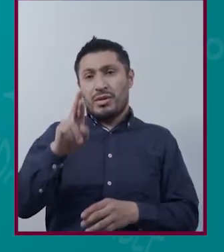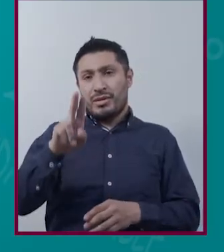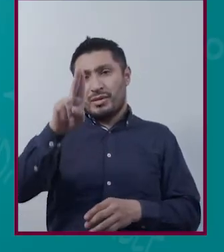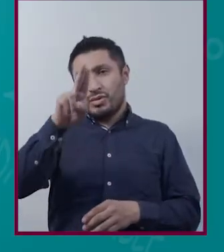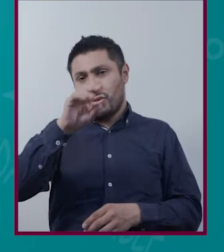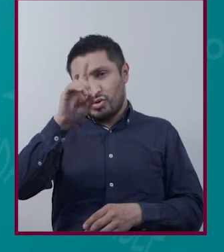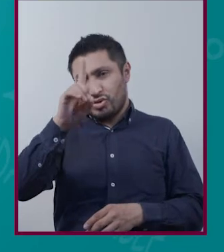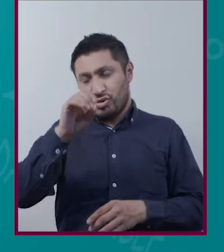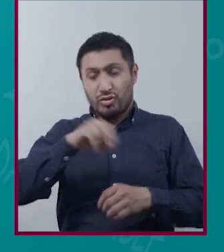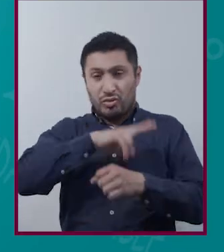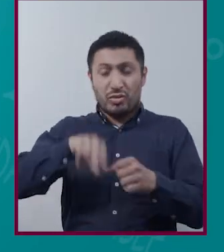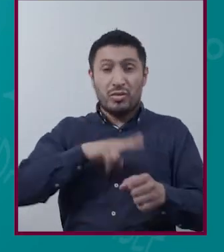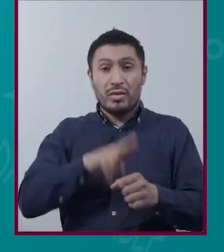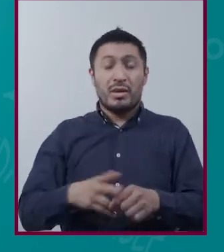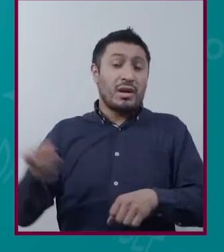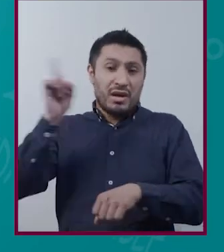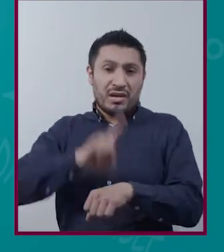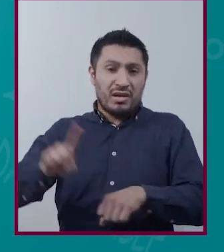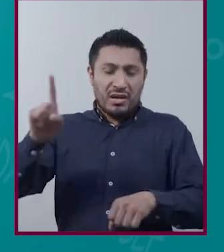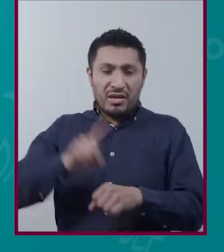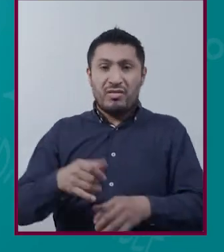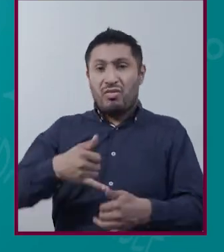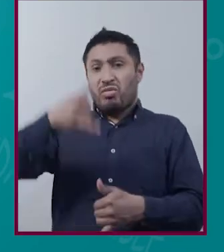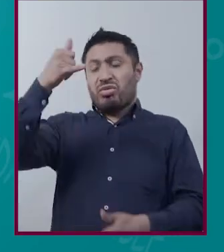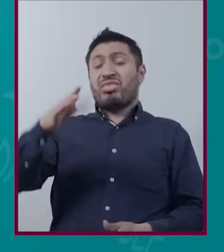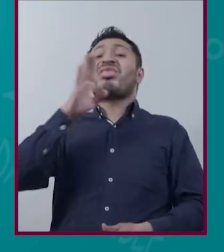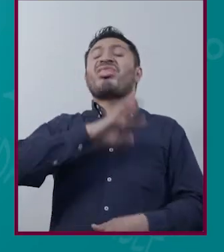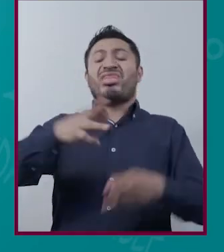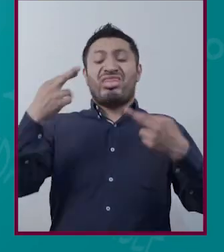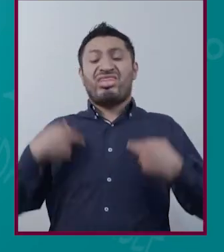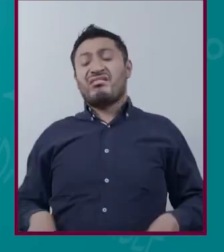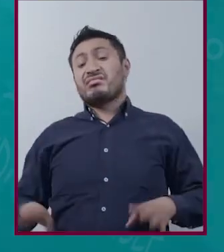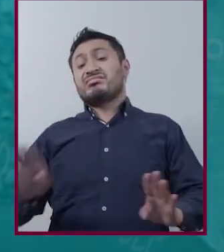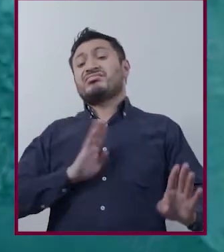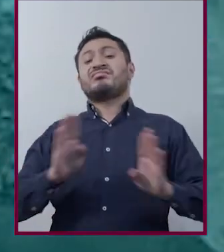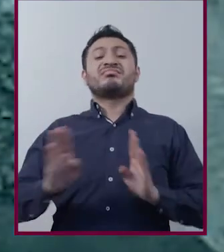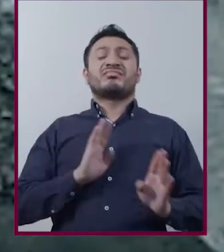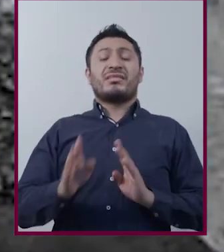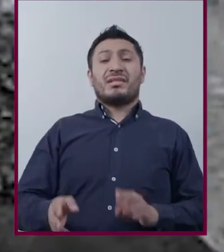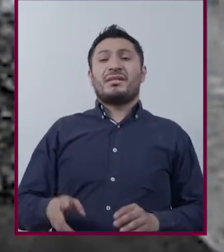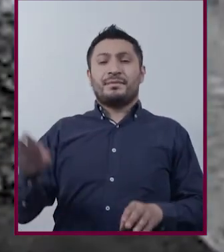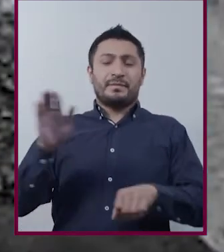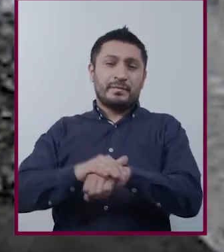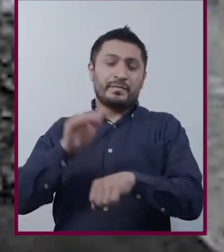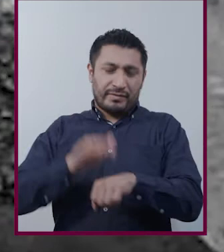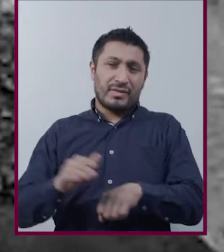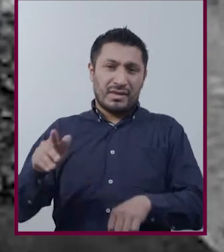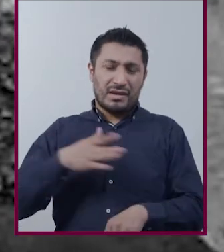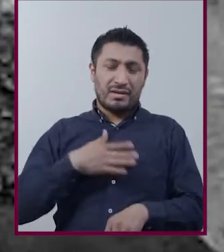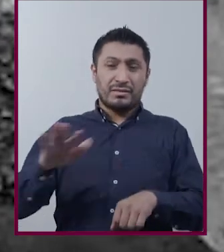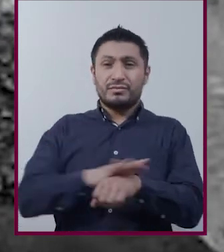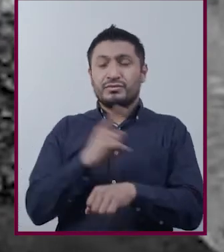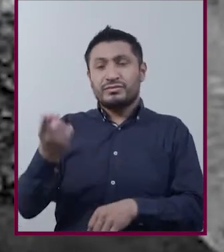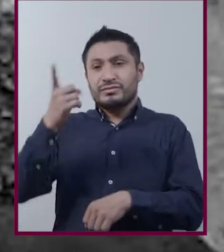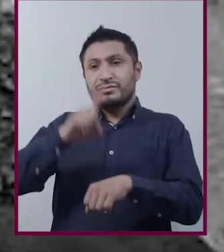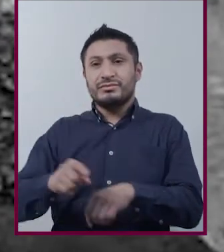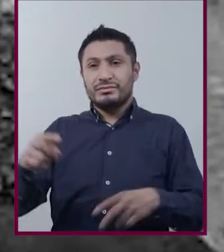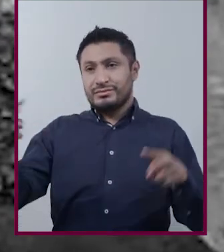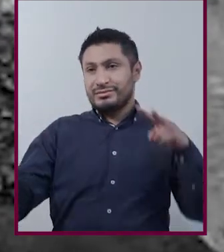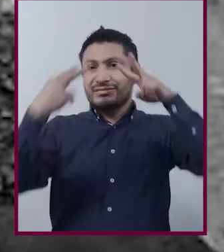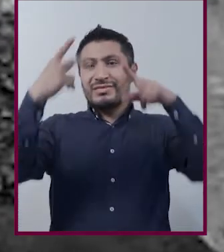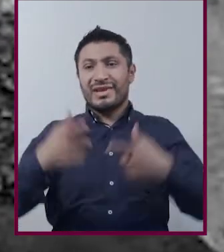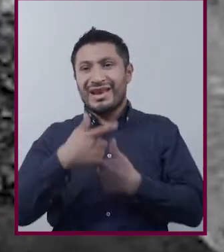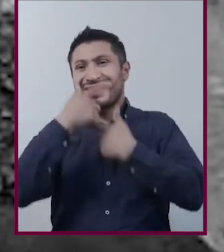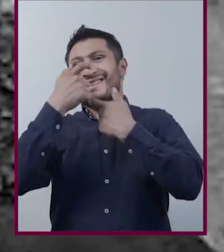Y pasaba todos los días, flaco o mal vestido. Era un soldado. Se hizo mi amigo porque un día nuestras sonrisas fueron